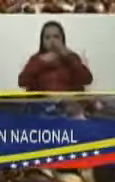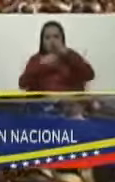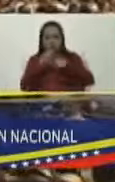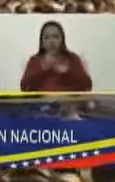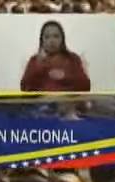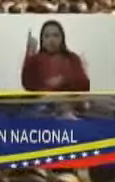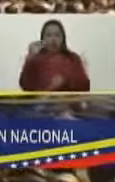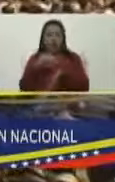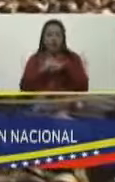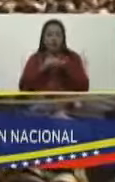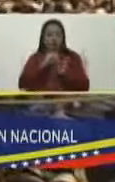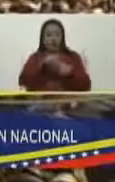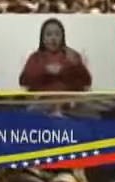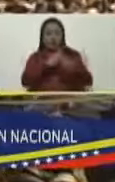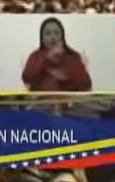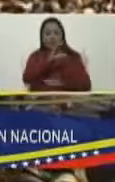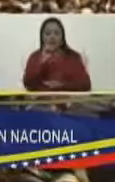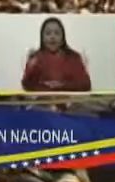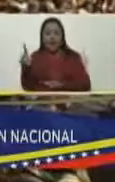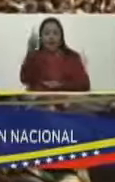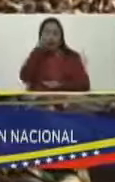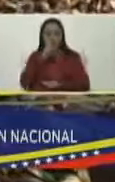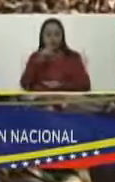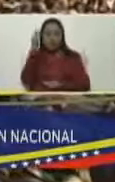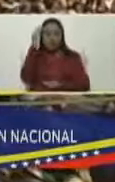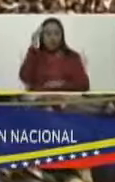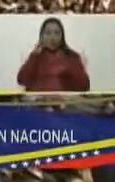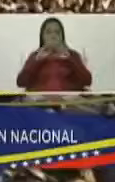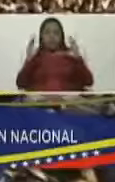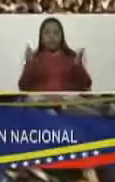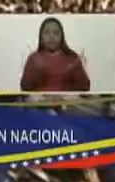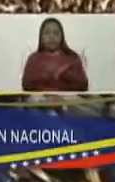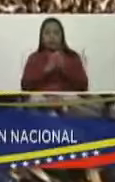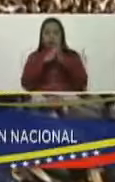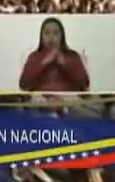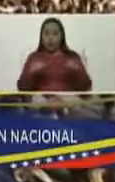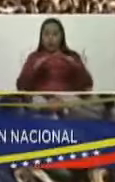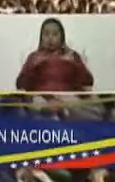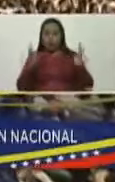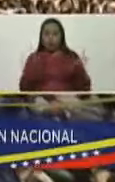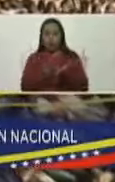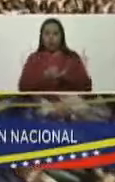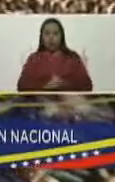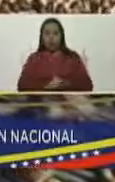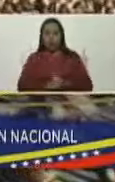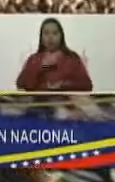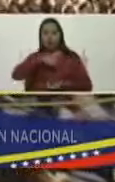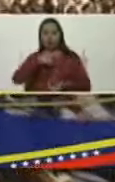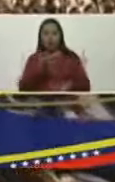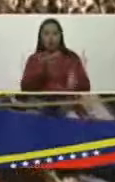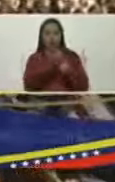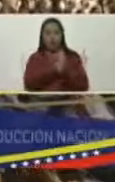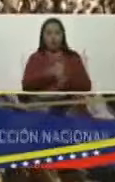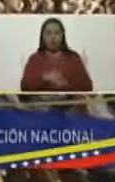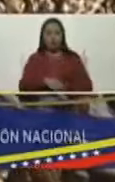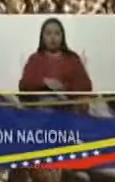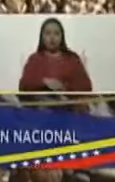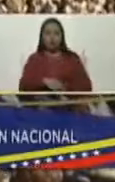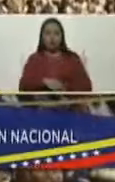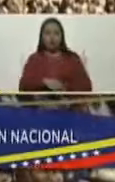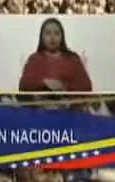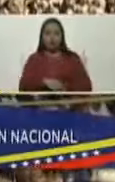años. Que lo sepa el mundo y todo el mundo. Lo logramos, Jesús. Es muy importante. Y lo que